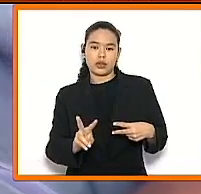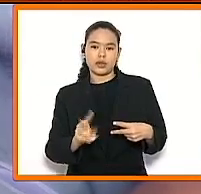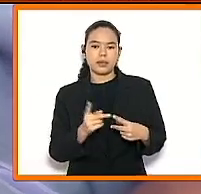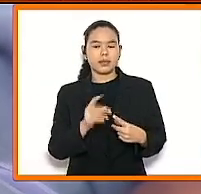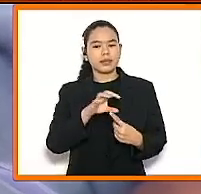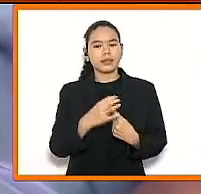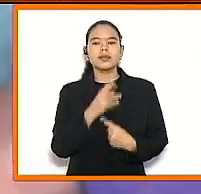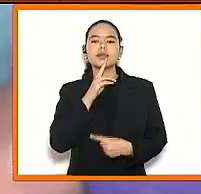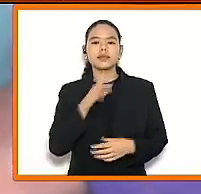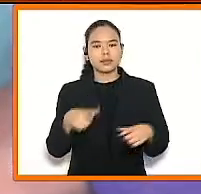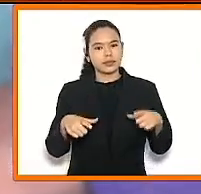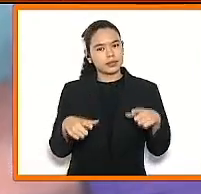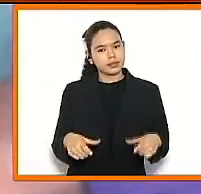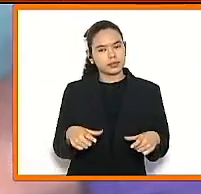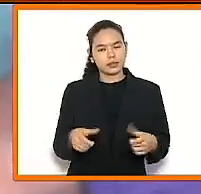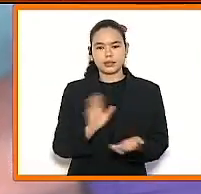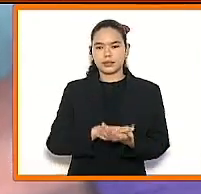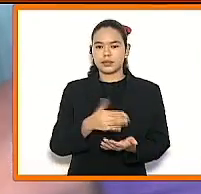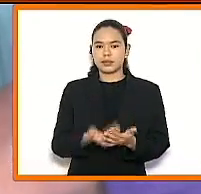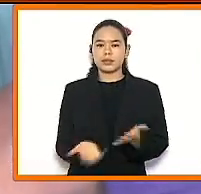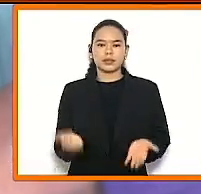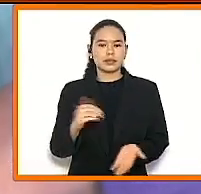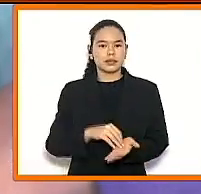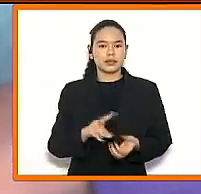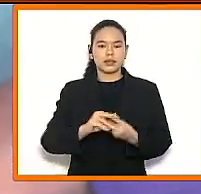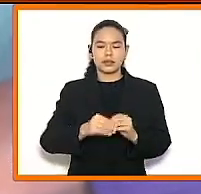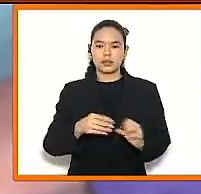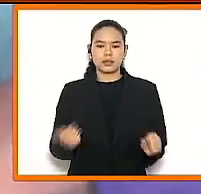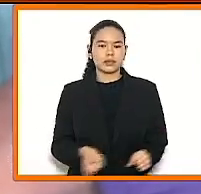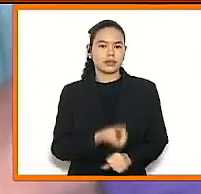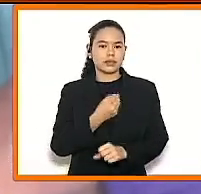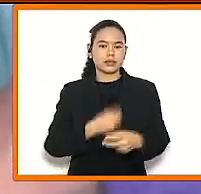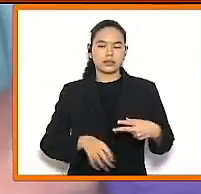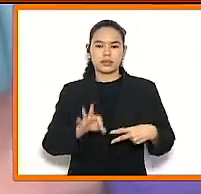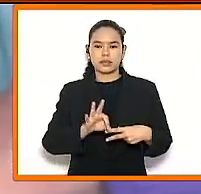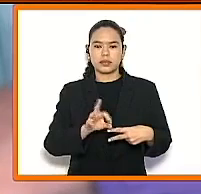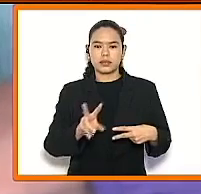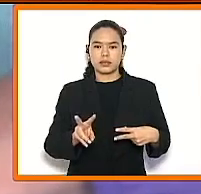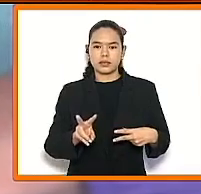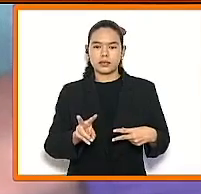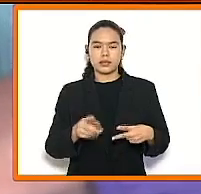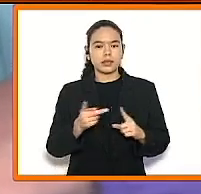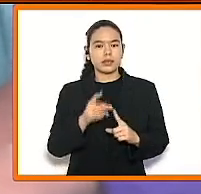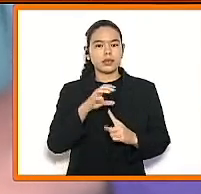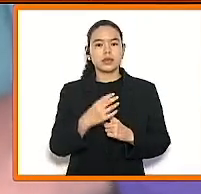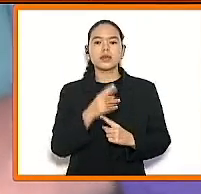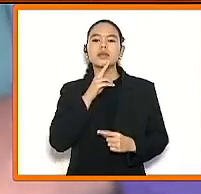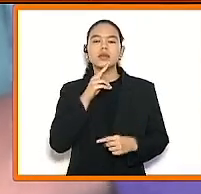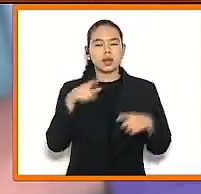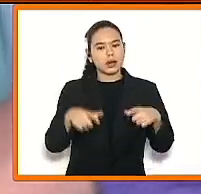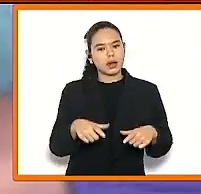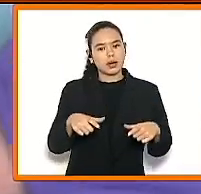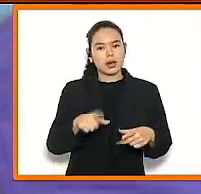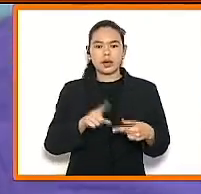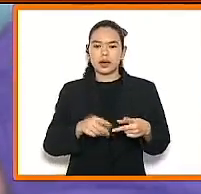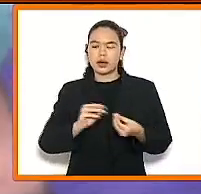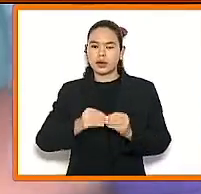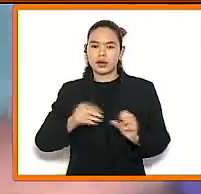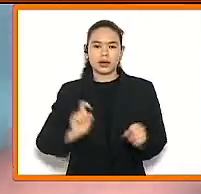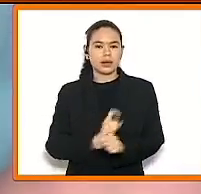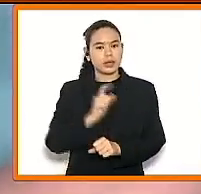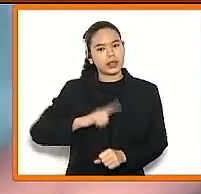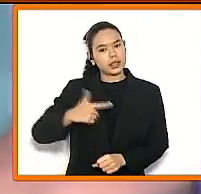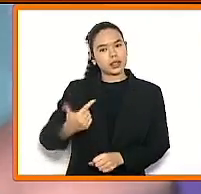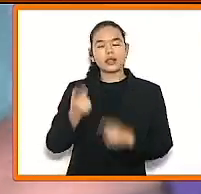catrachada, Comal. Con mucho gusto te repito, el primer número ganador, 92, y su catrachada, Comal. El segundo número ganador te lo va a